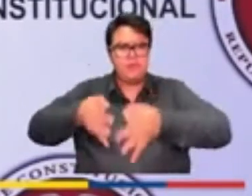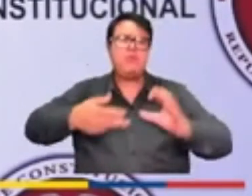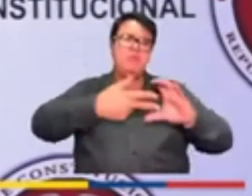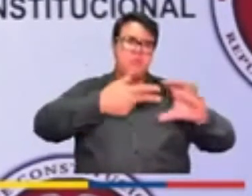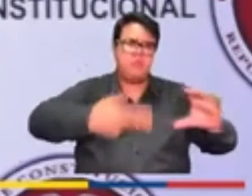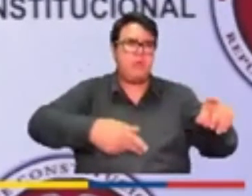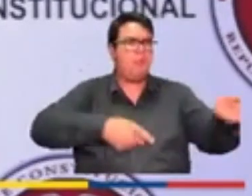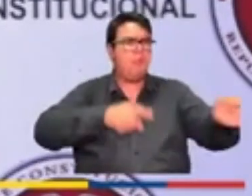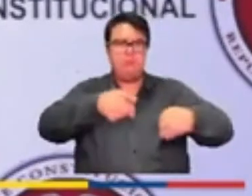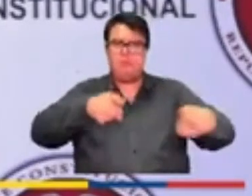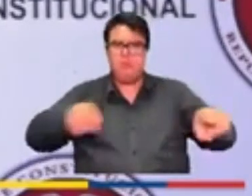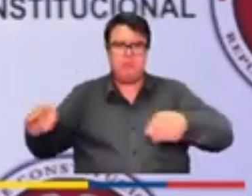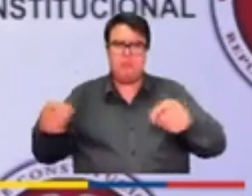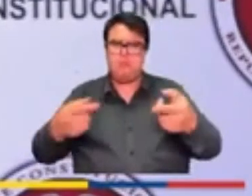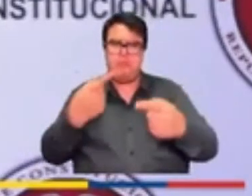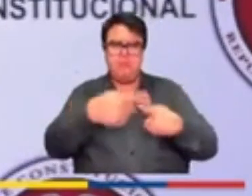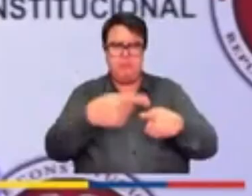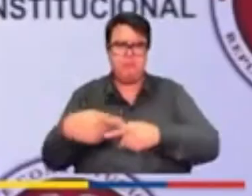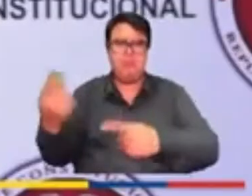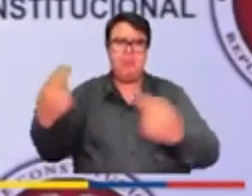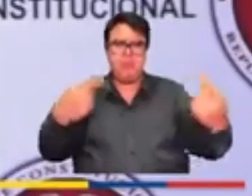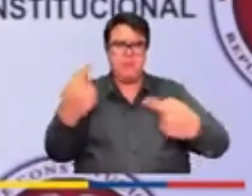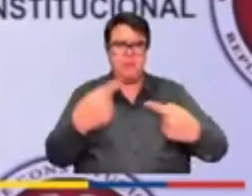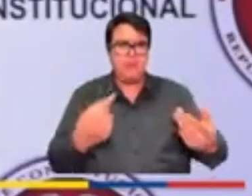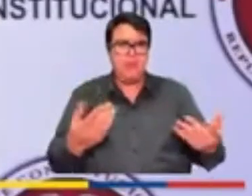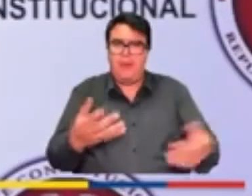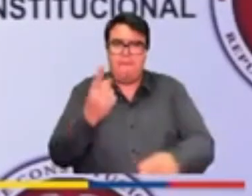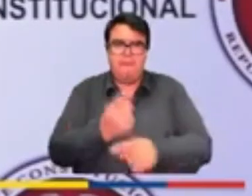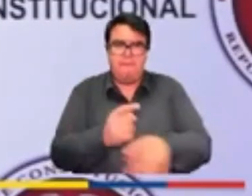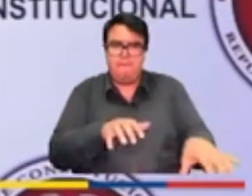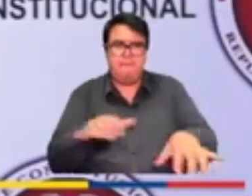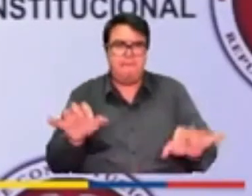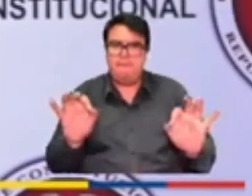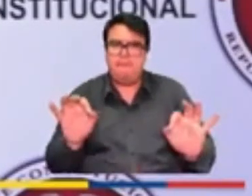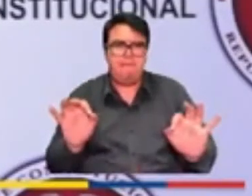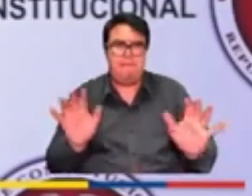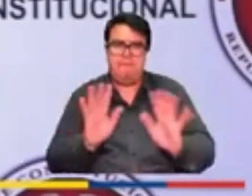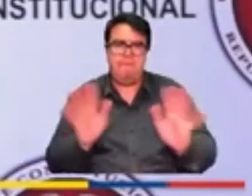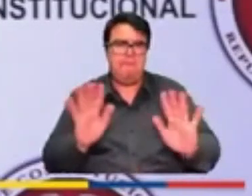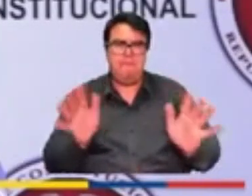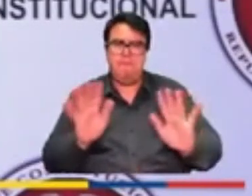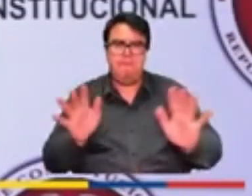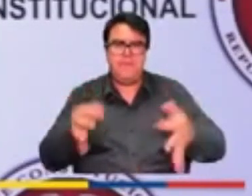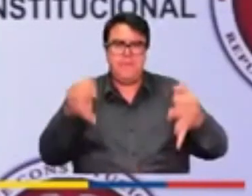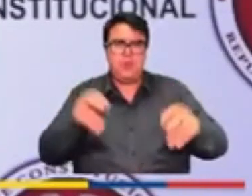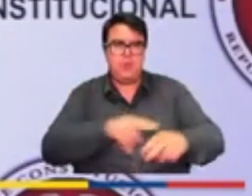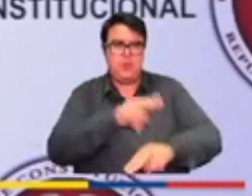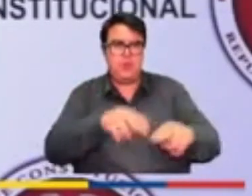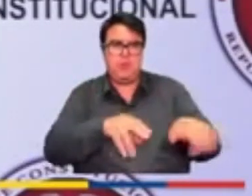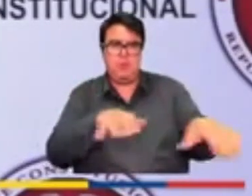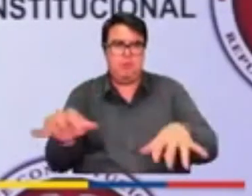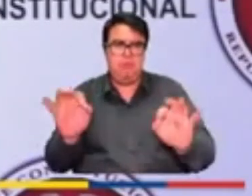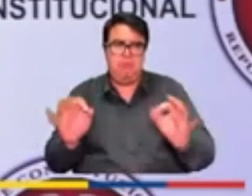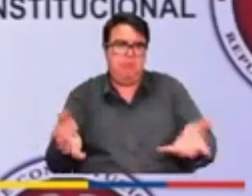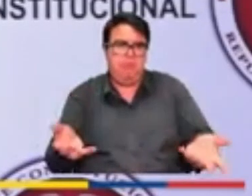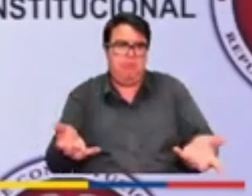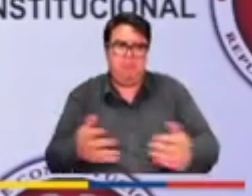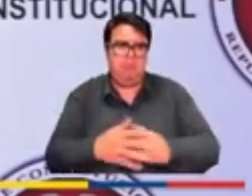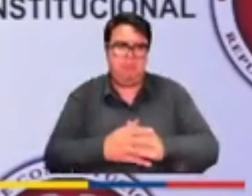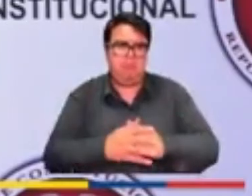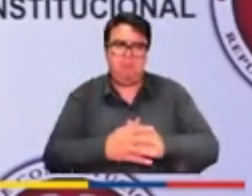Constitucional, y esto no ha funcionado en términos normales del Estado.